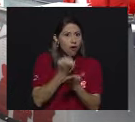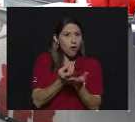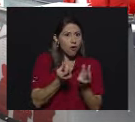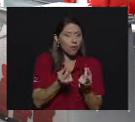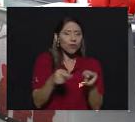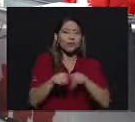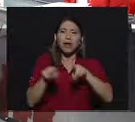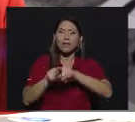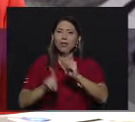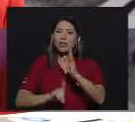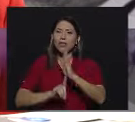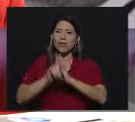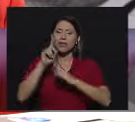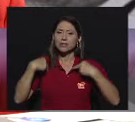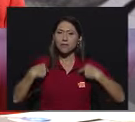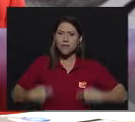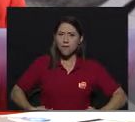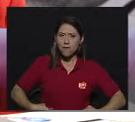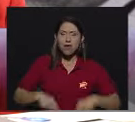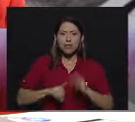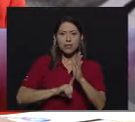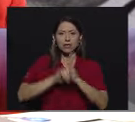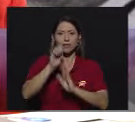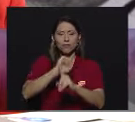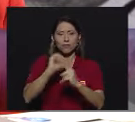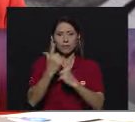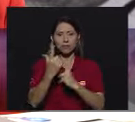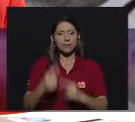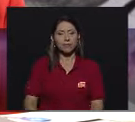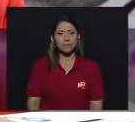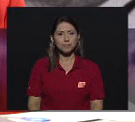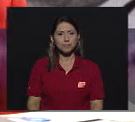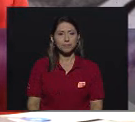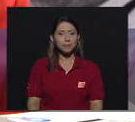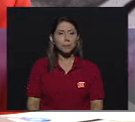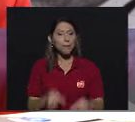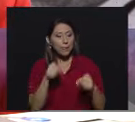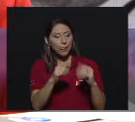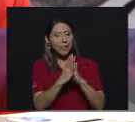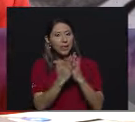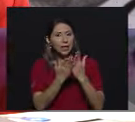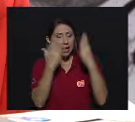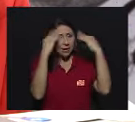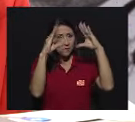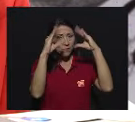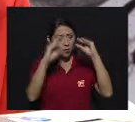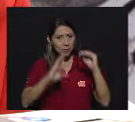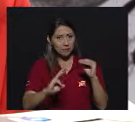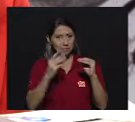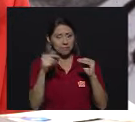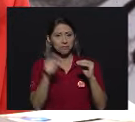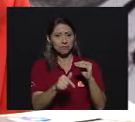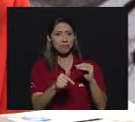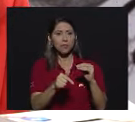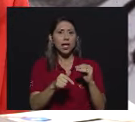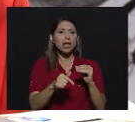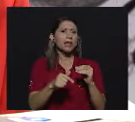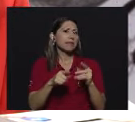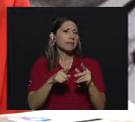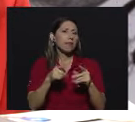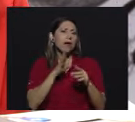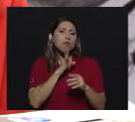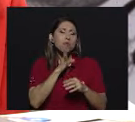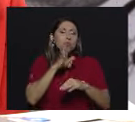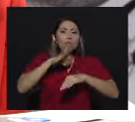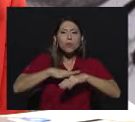sino especialmente en materia de desarrollo humano y desarrollo social. El informe, el sexto informe,